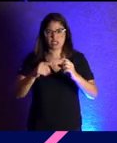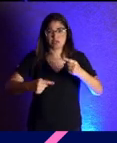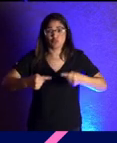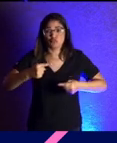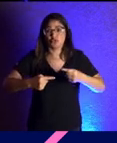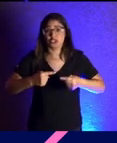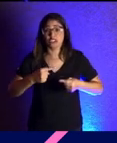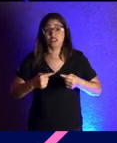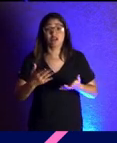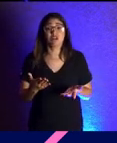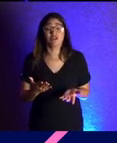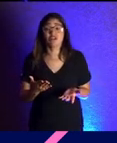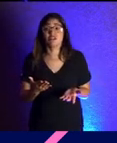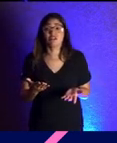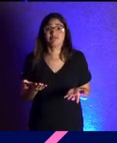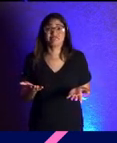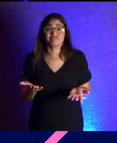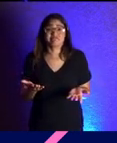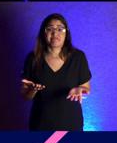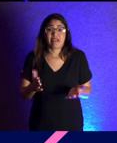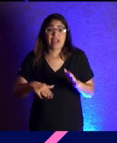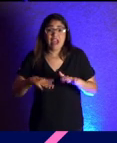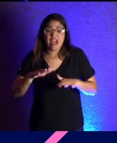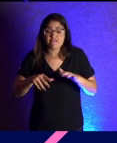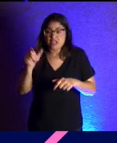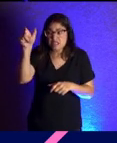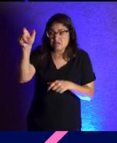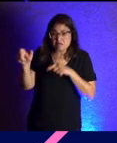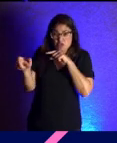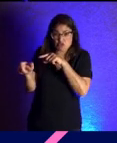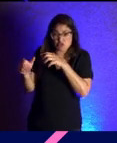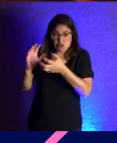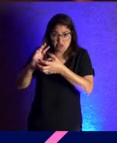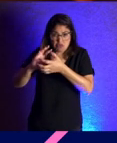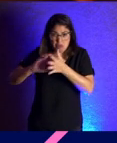función de organización con personas que se puedan pasar a